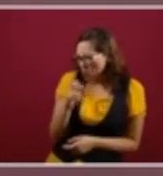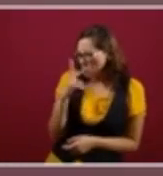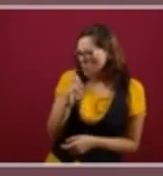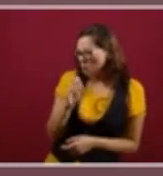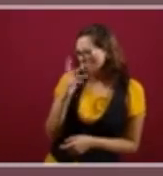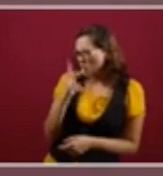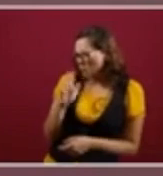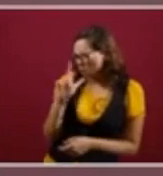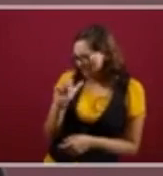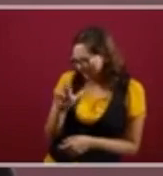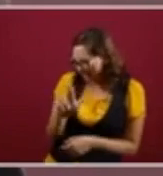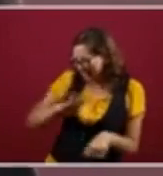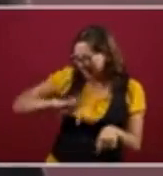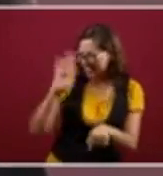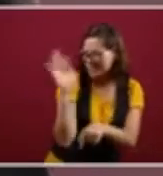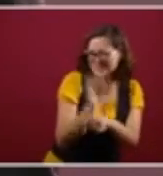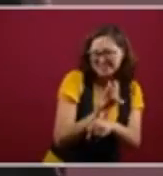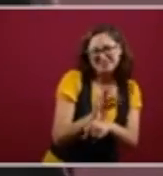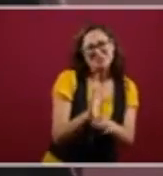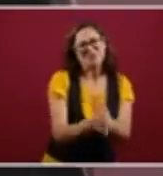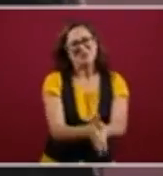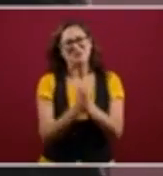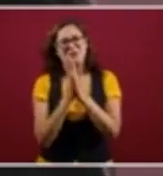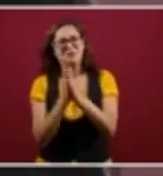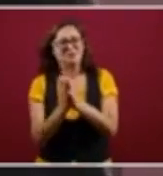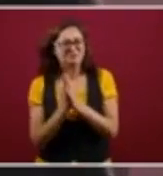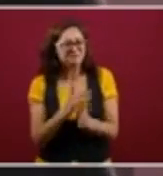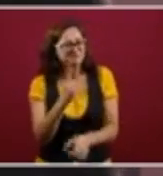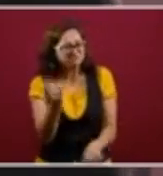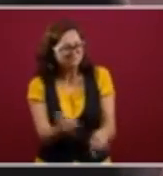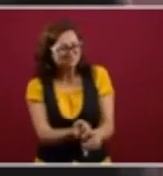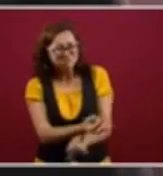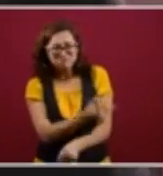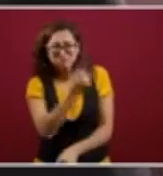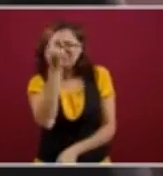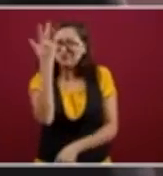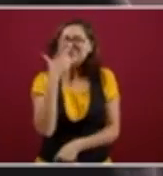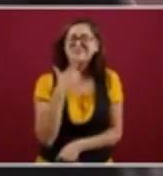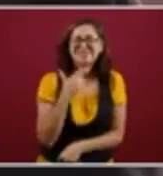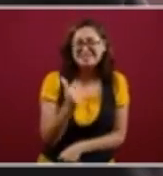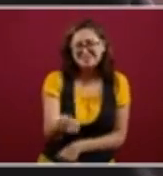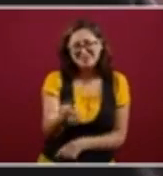lo más ineficiente que ha existido,